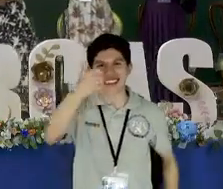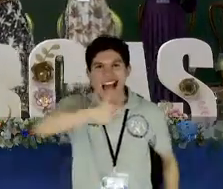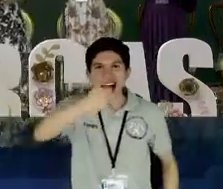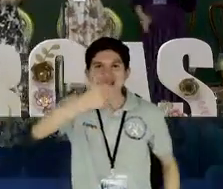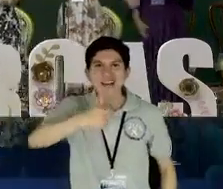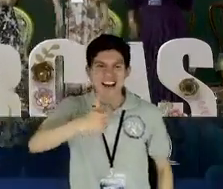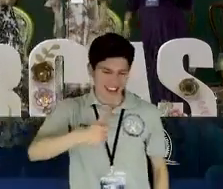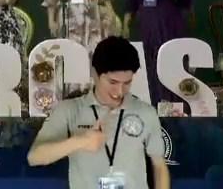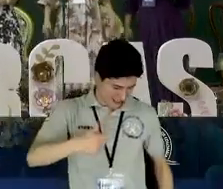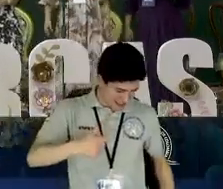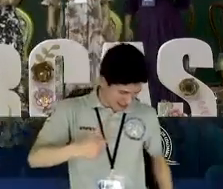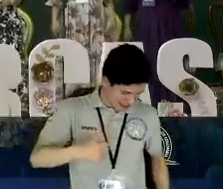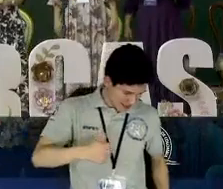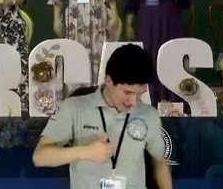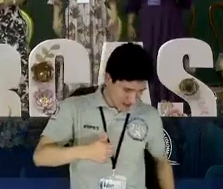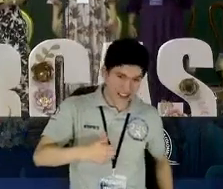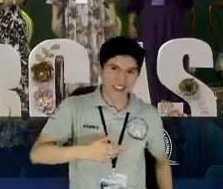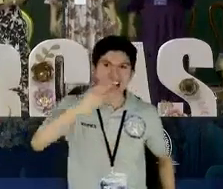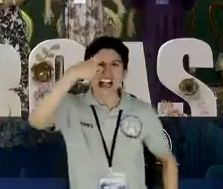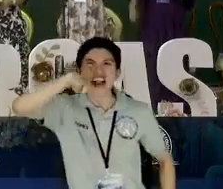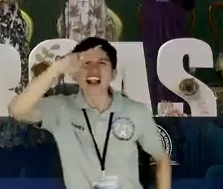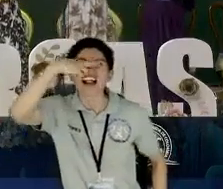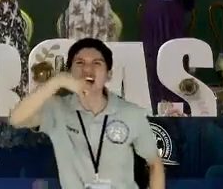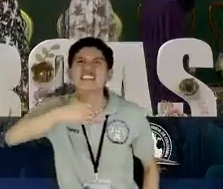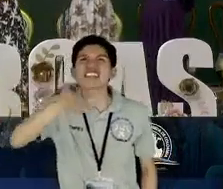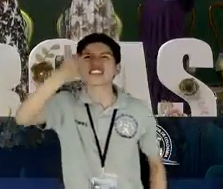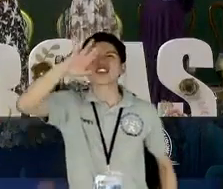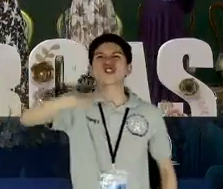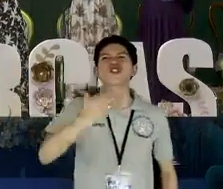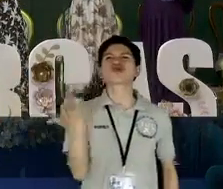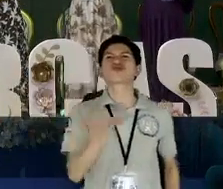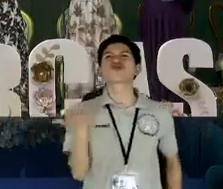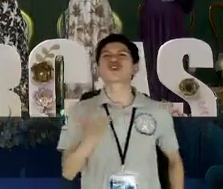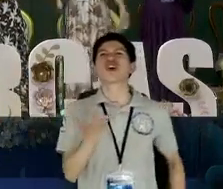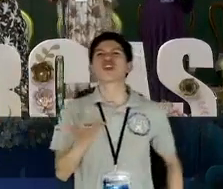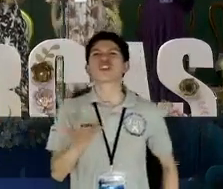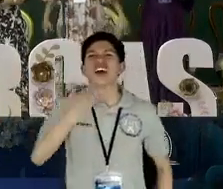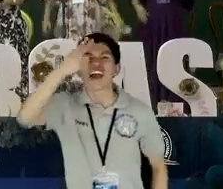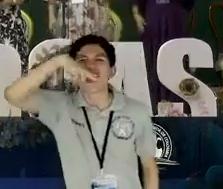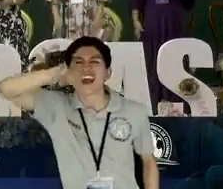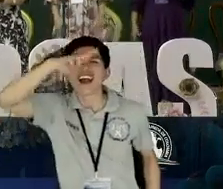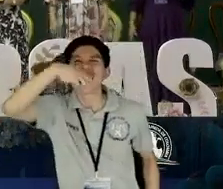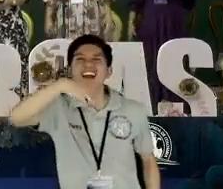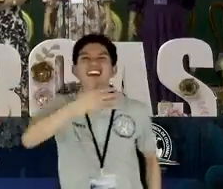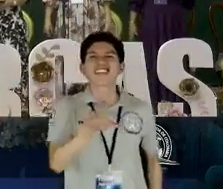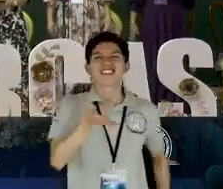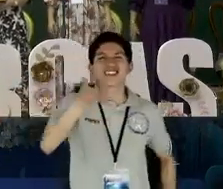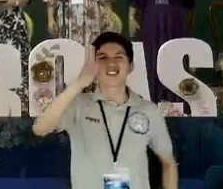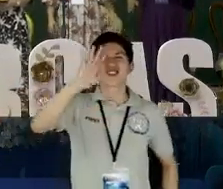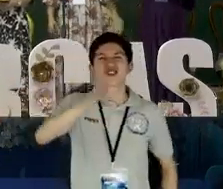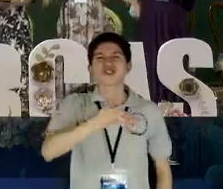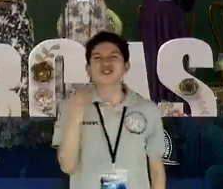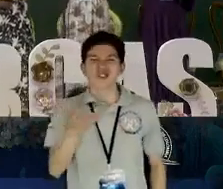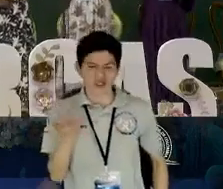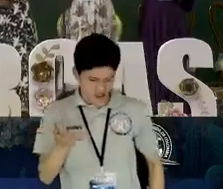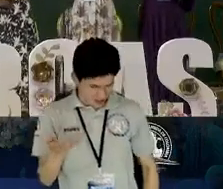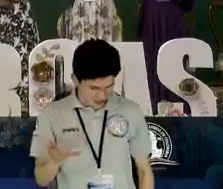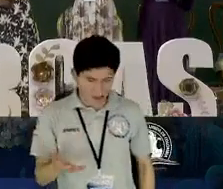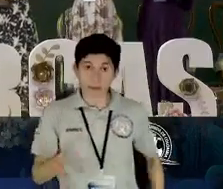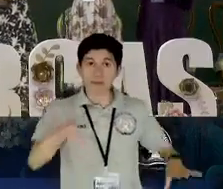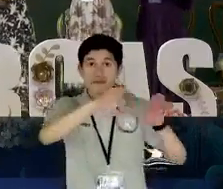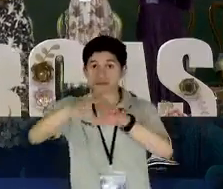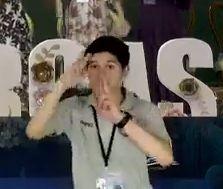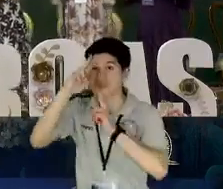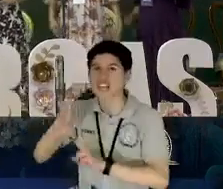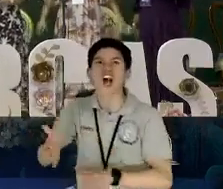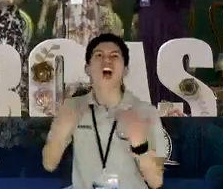Amén. A ver, ¿dónde están las hijas de Dios? ¿Dónde están las siervas de Dios?